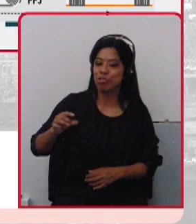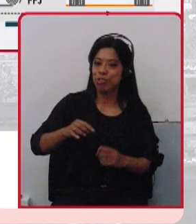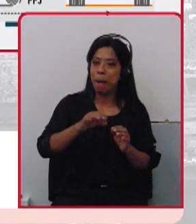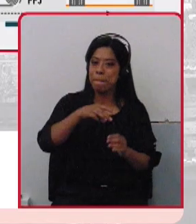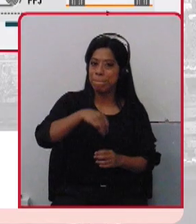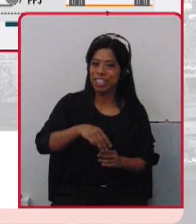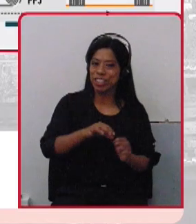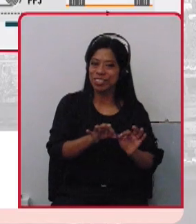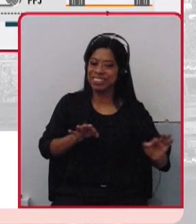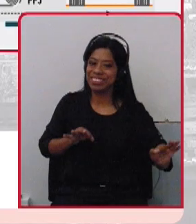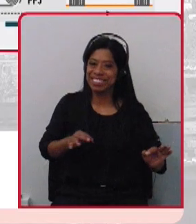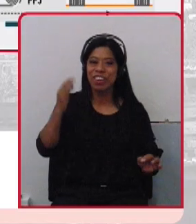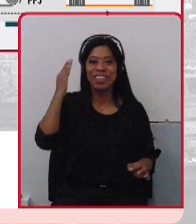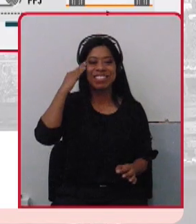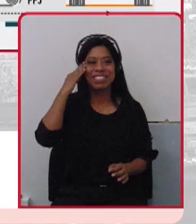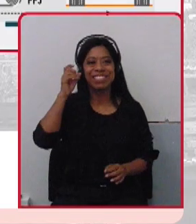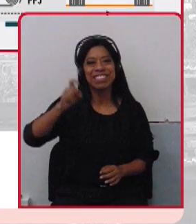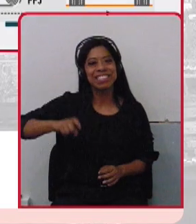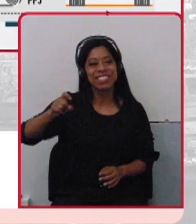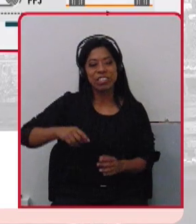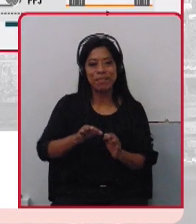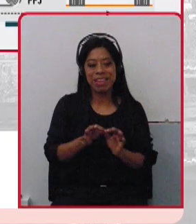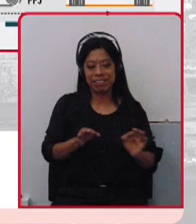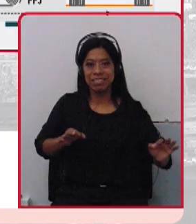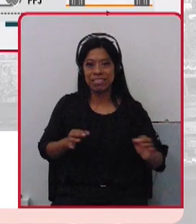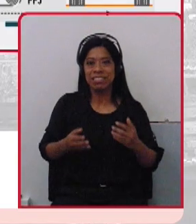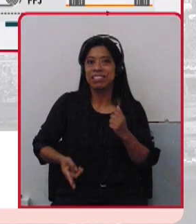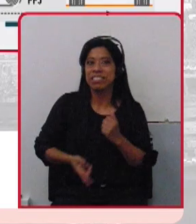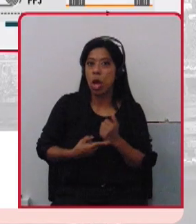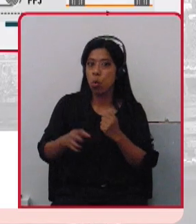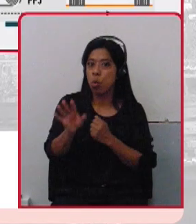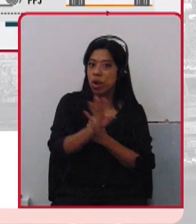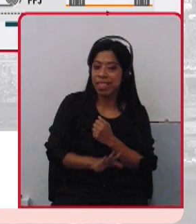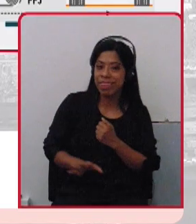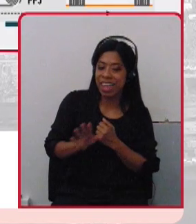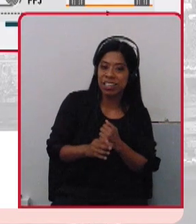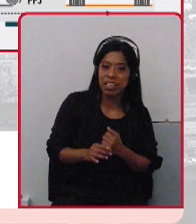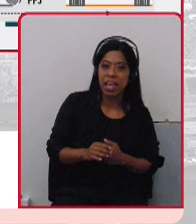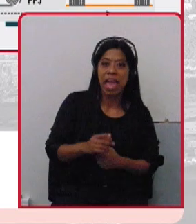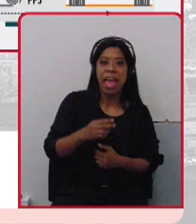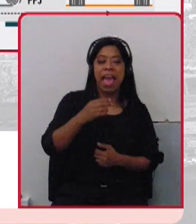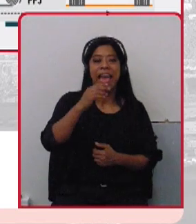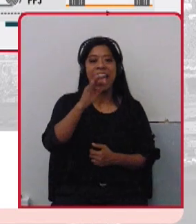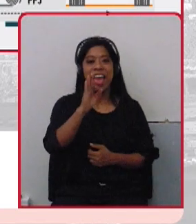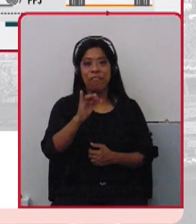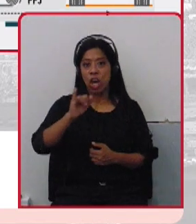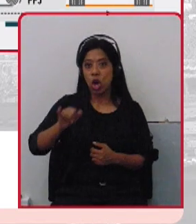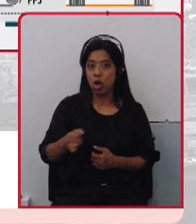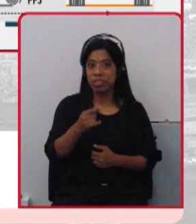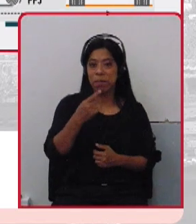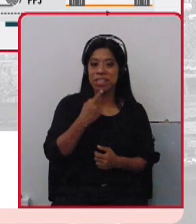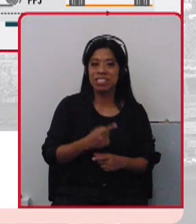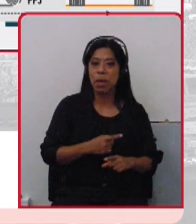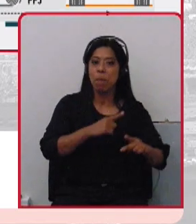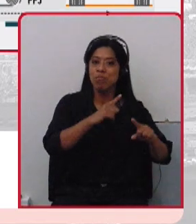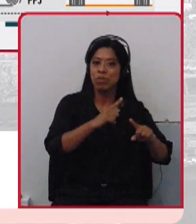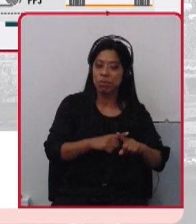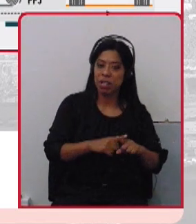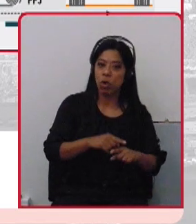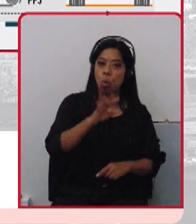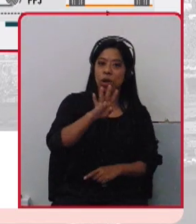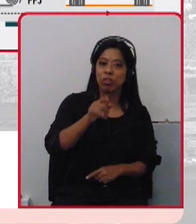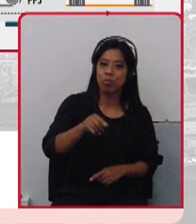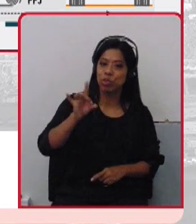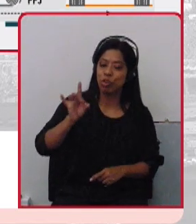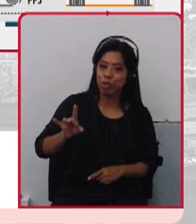Y yo necesito saber cuál es mi distancia de seguridad. La FFJ, la fórmula me dice que tengo que multiplicar